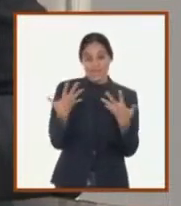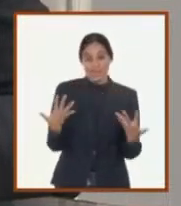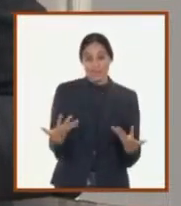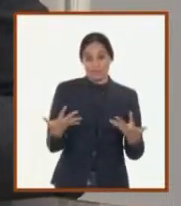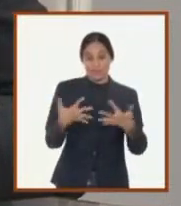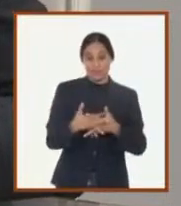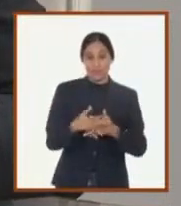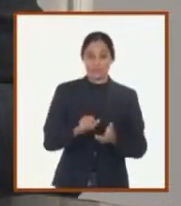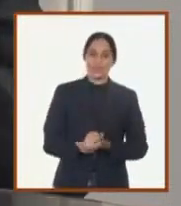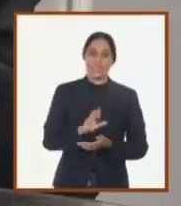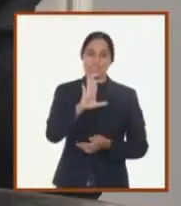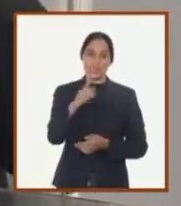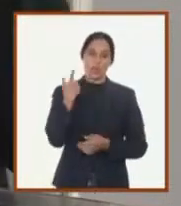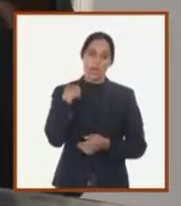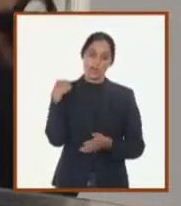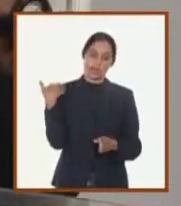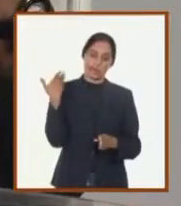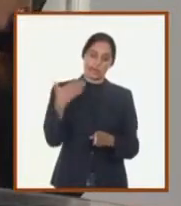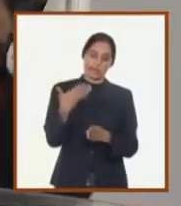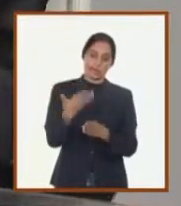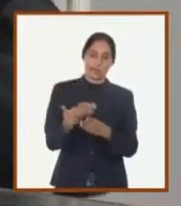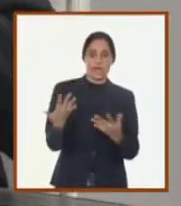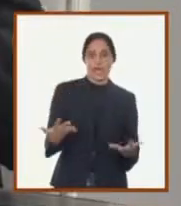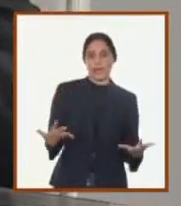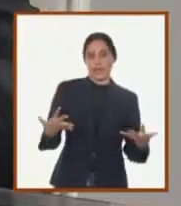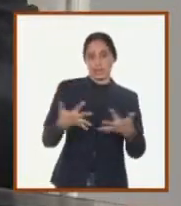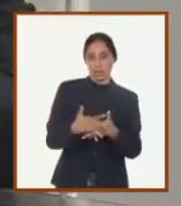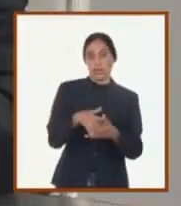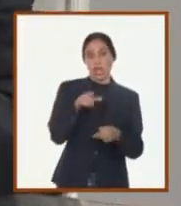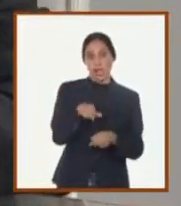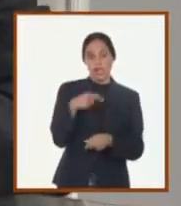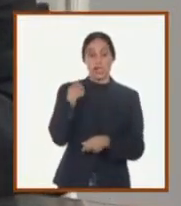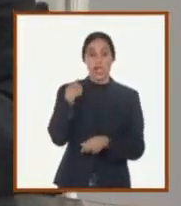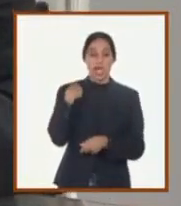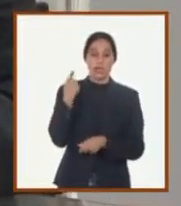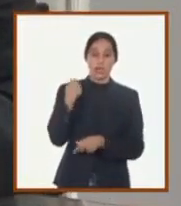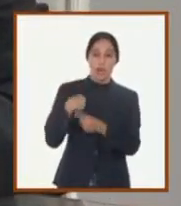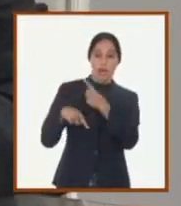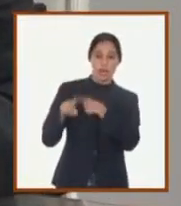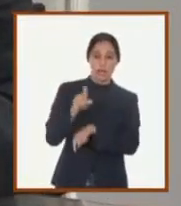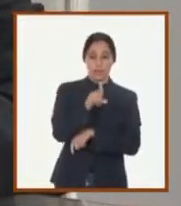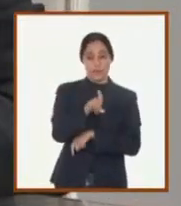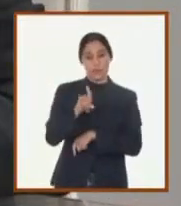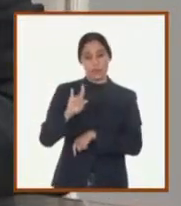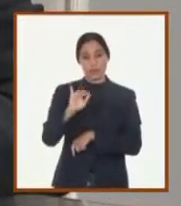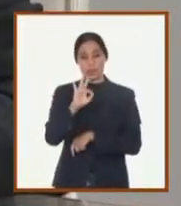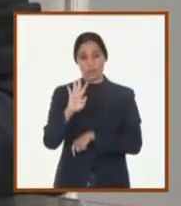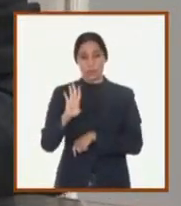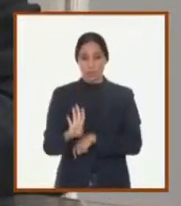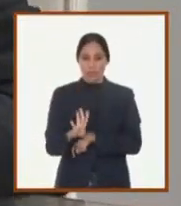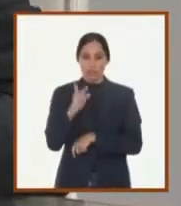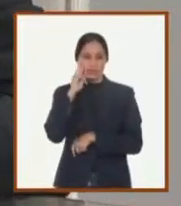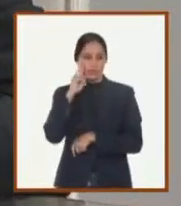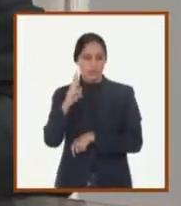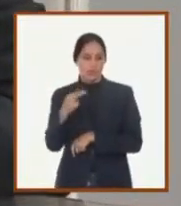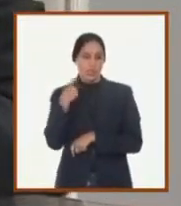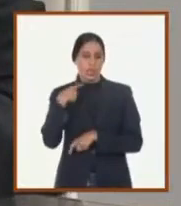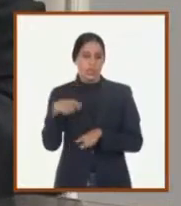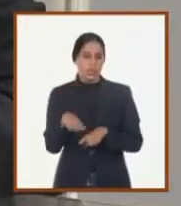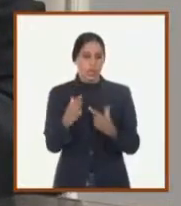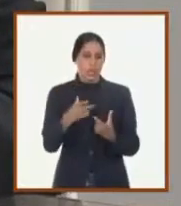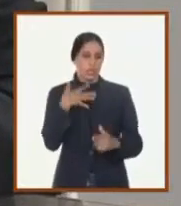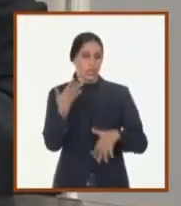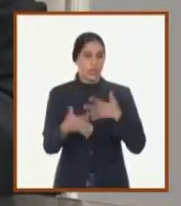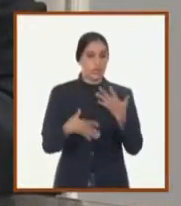cada 5 años hemos estado manteniendo desde el año 84 el recordatorio de la celebración de la oficina y ahora